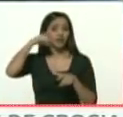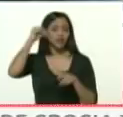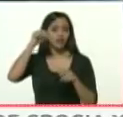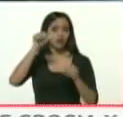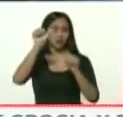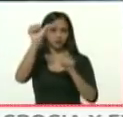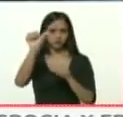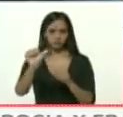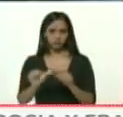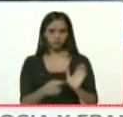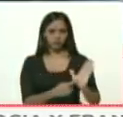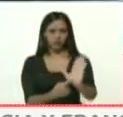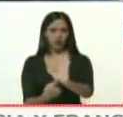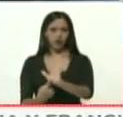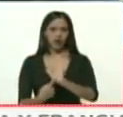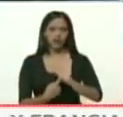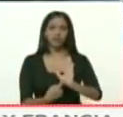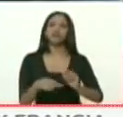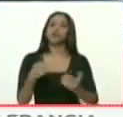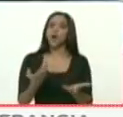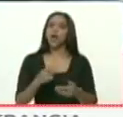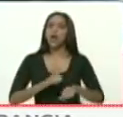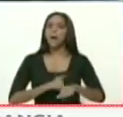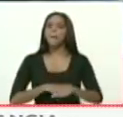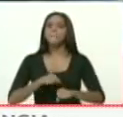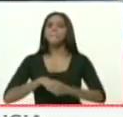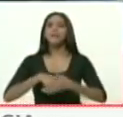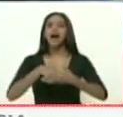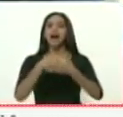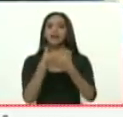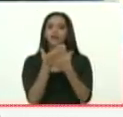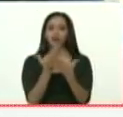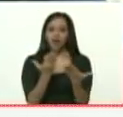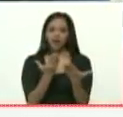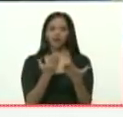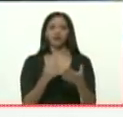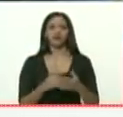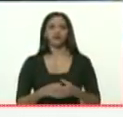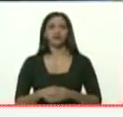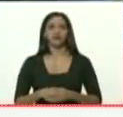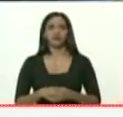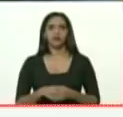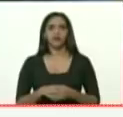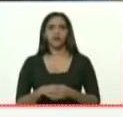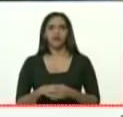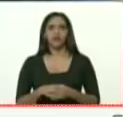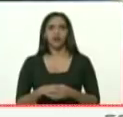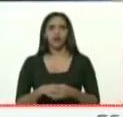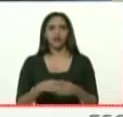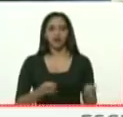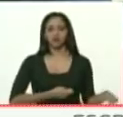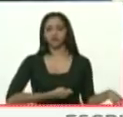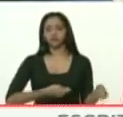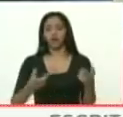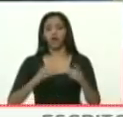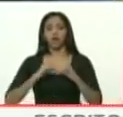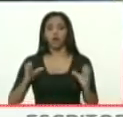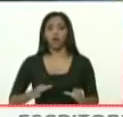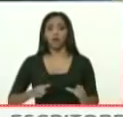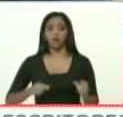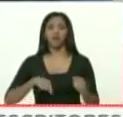refleja, aunque era en la madrugada, no refleja, pues, el lugar donde depositaron el cuerpo y se